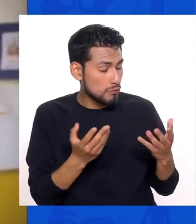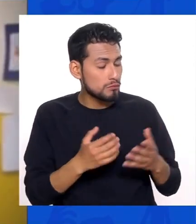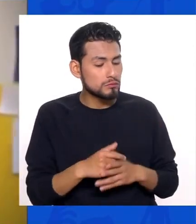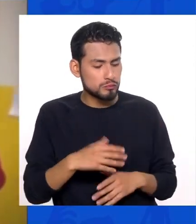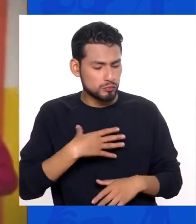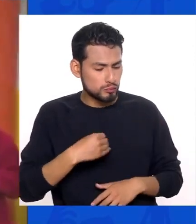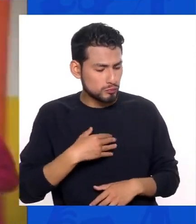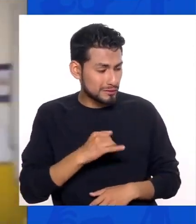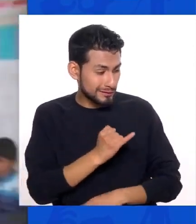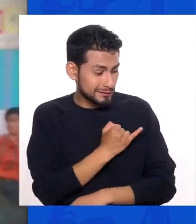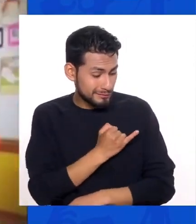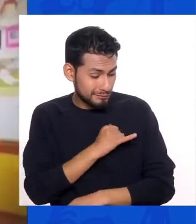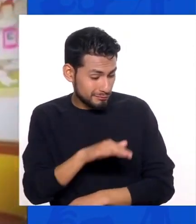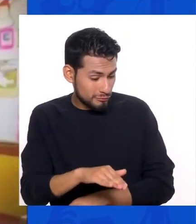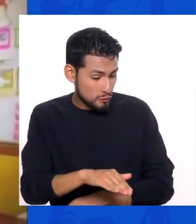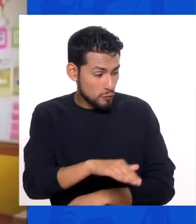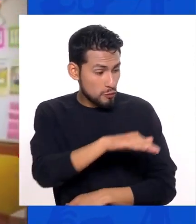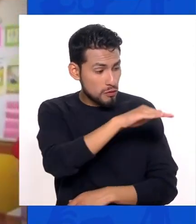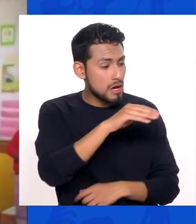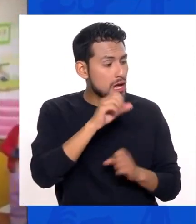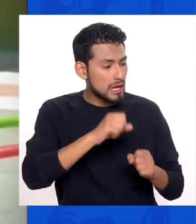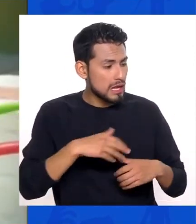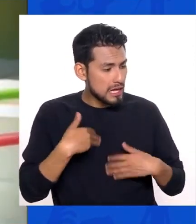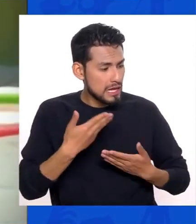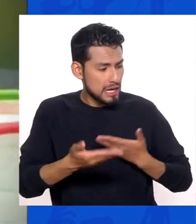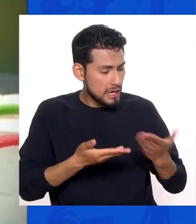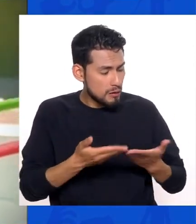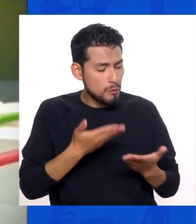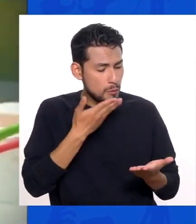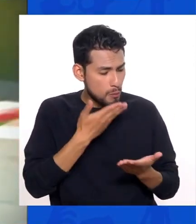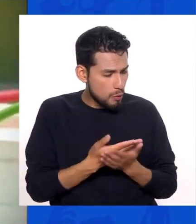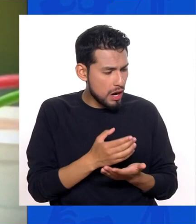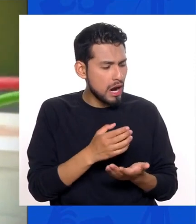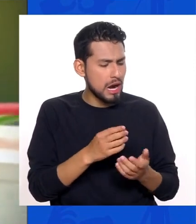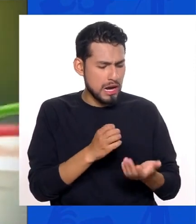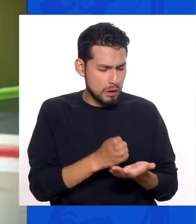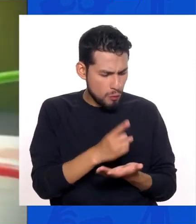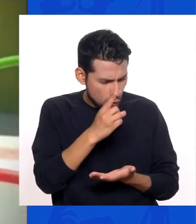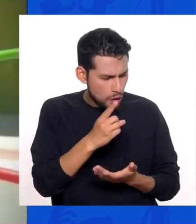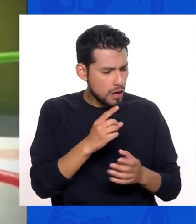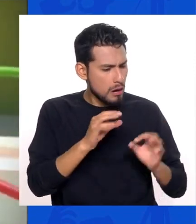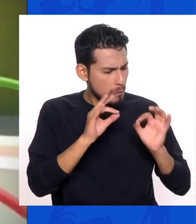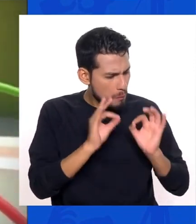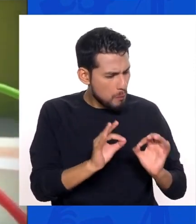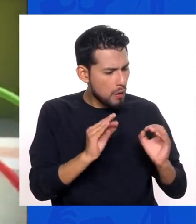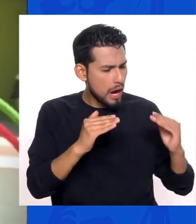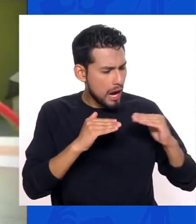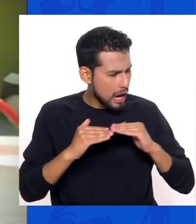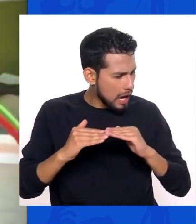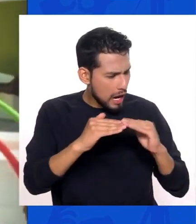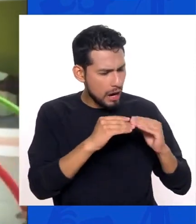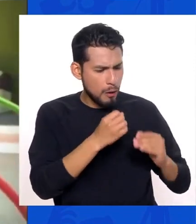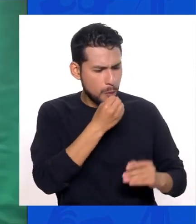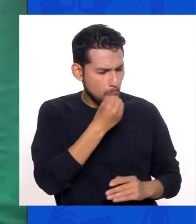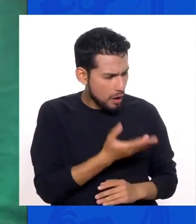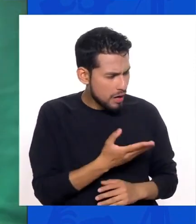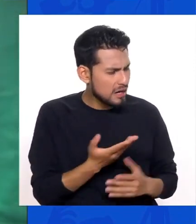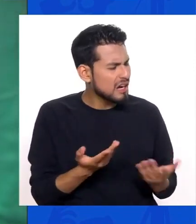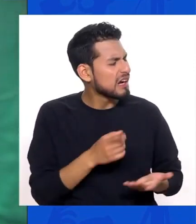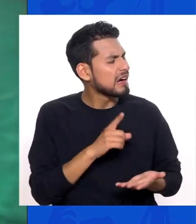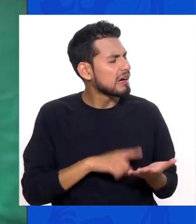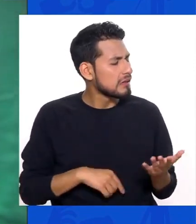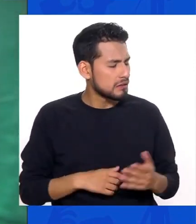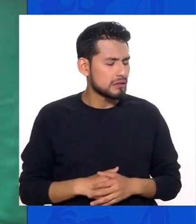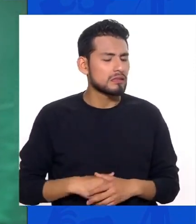pequeñitos desde inicial, puedan tener un servicio educativo pertinente, de calidad y en equidad, es que tienen